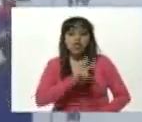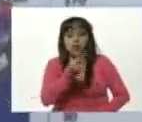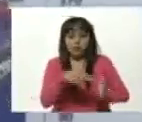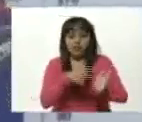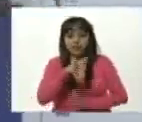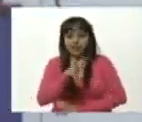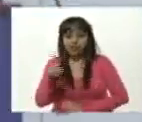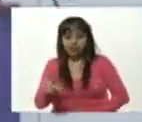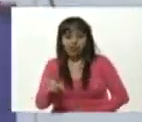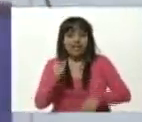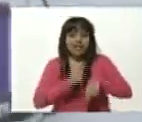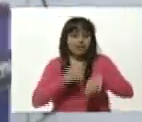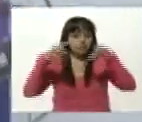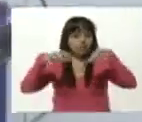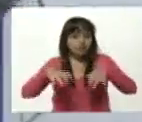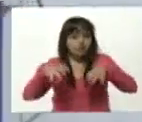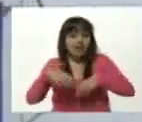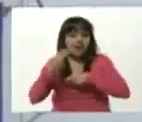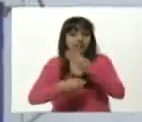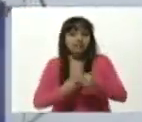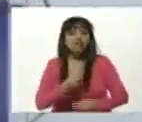invierno, presidente,